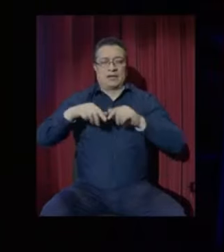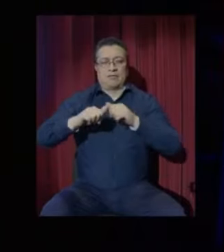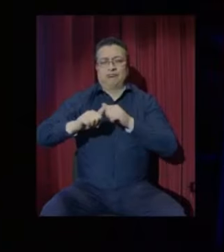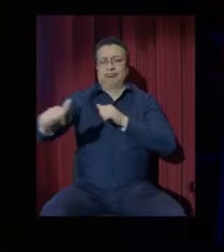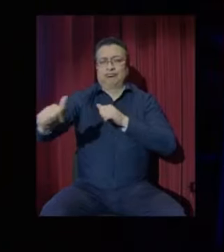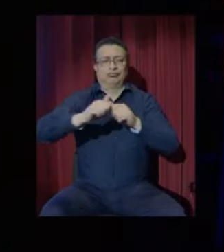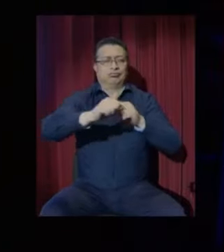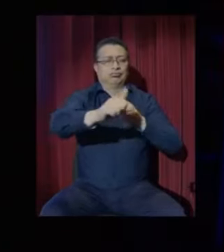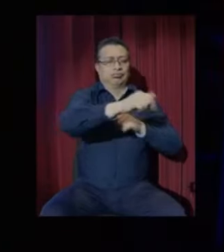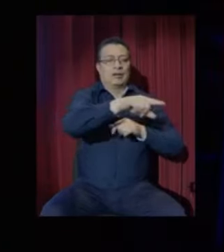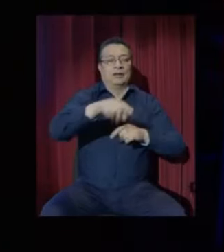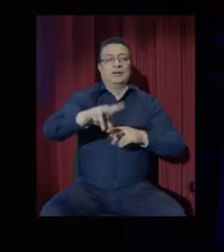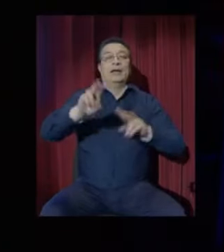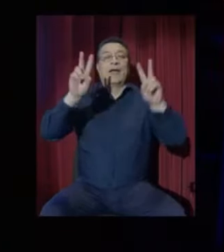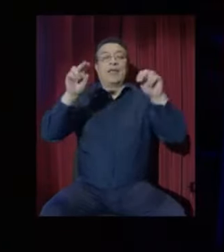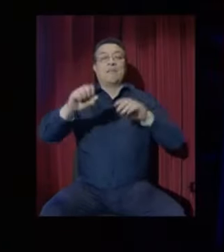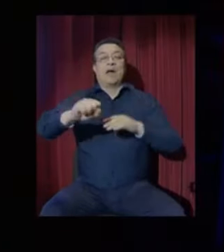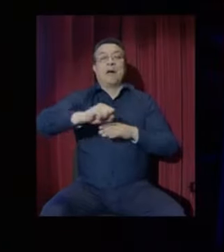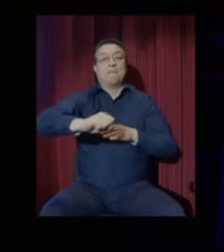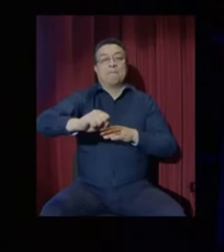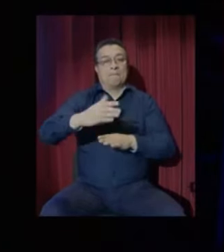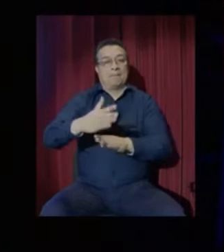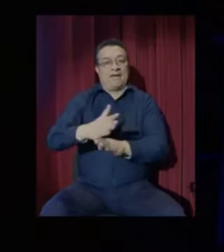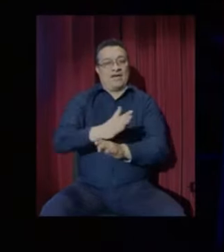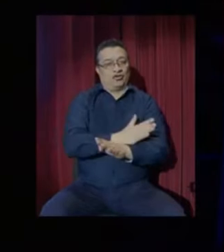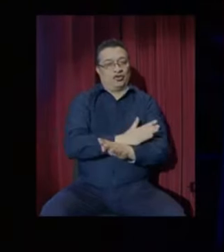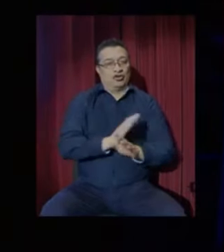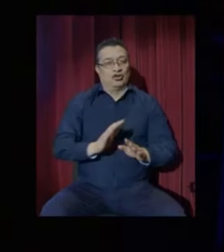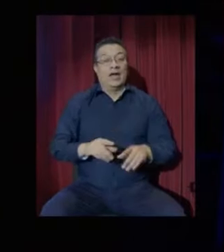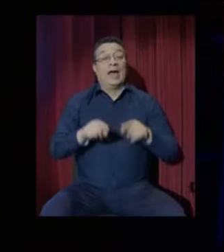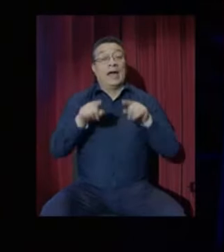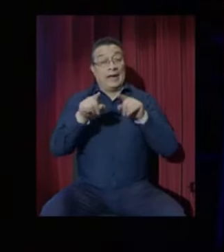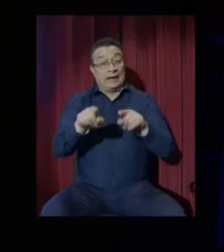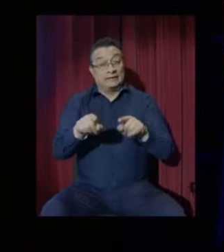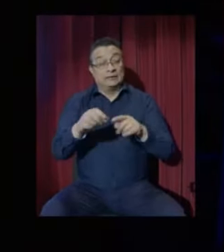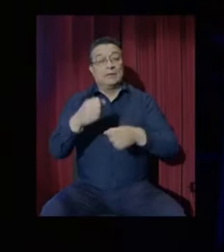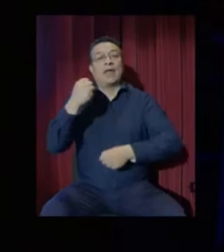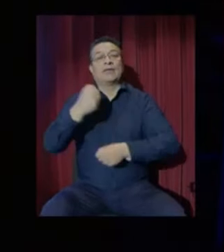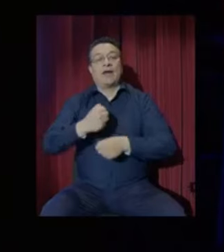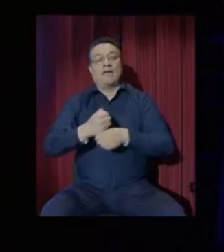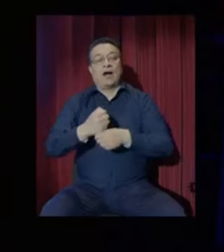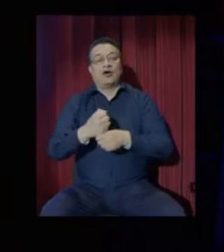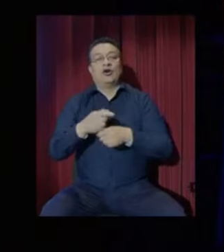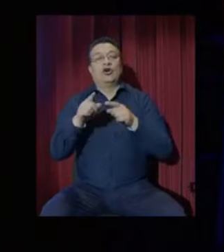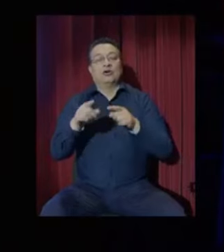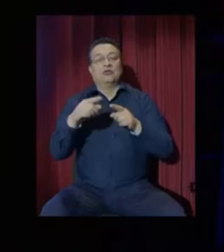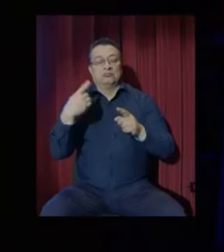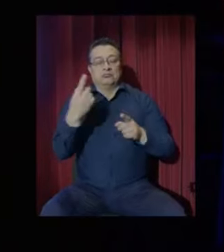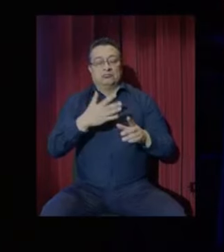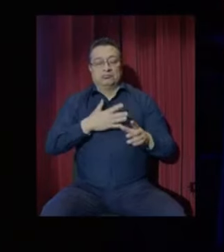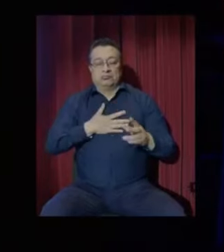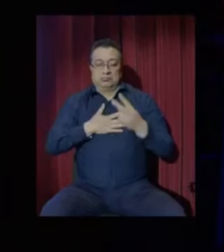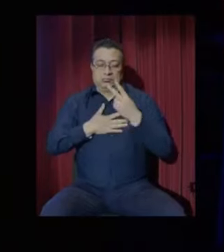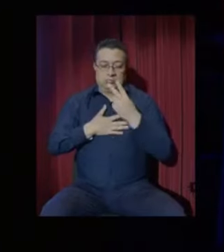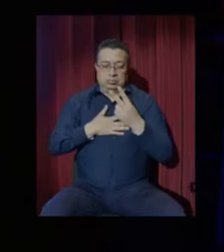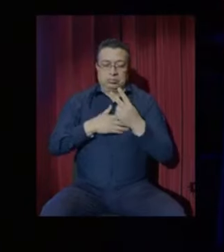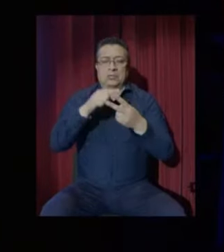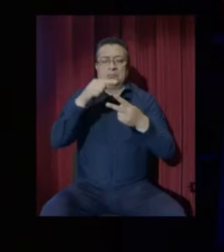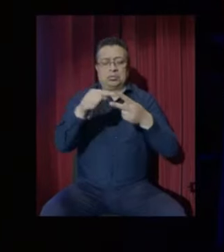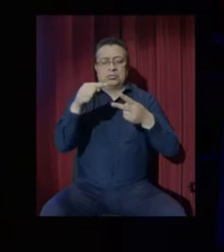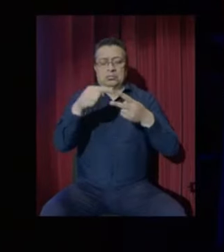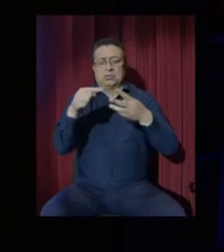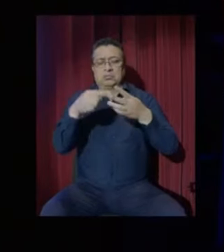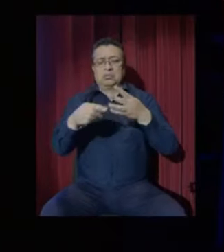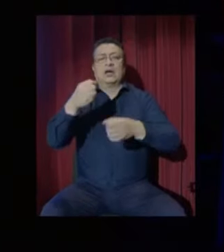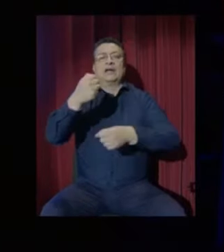fue en la línea de la prevención en este trabajo además y y entendiendo las labores que realiza cada